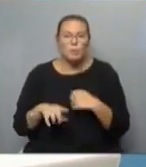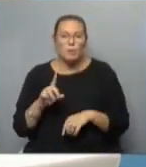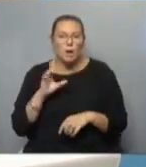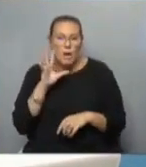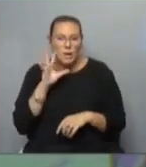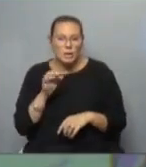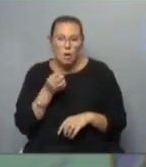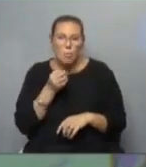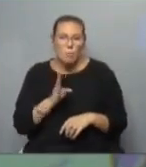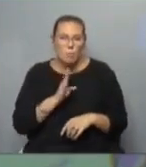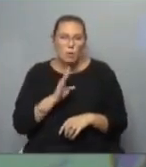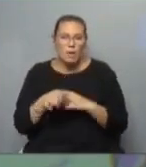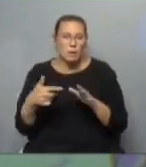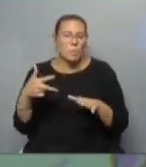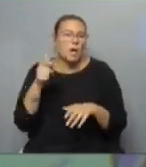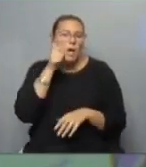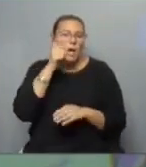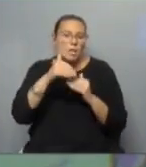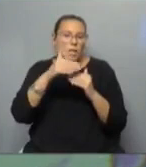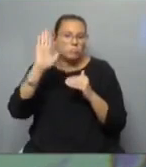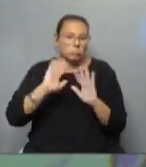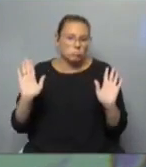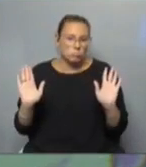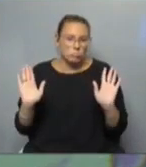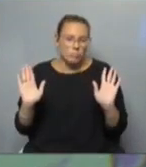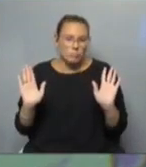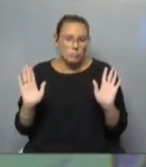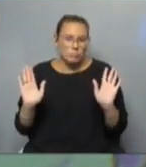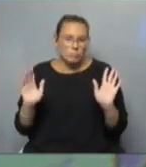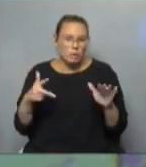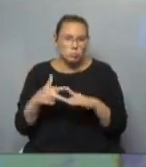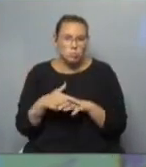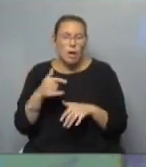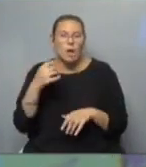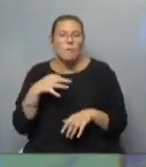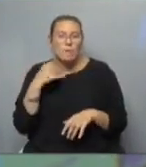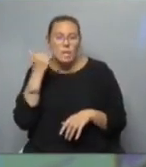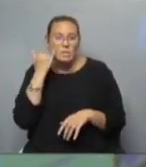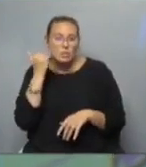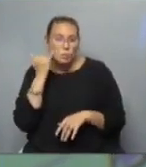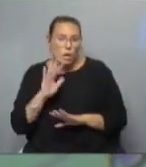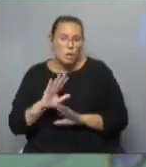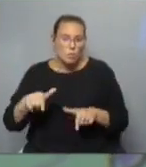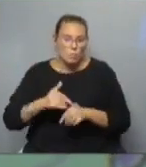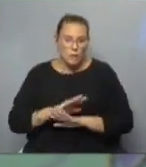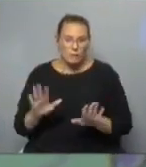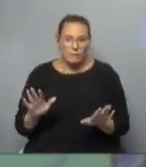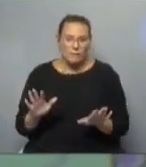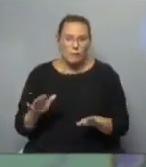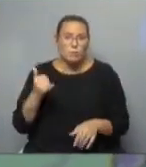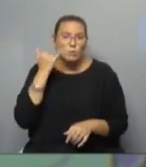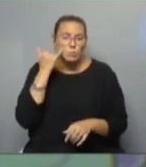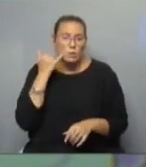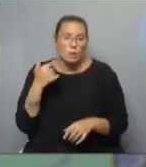Por supuesto. La mujer después de determinada edad, se le terminó la... Claro, como la si sexual. La sexualidad fuera algo como